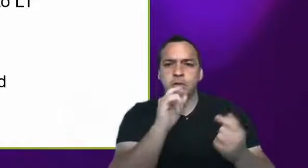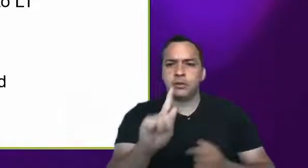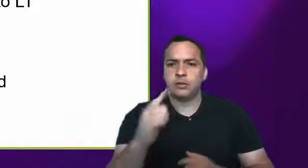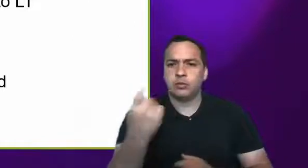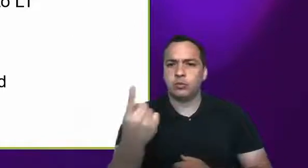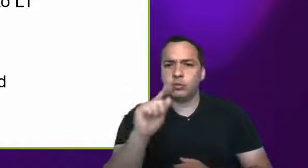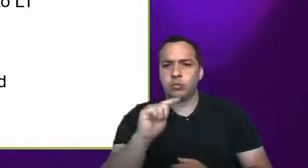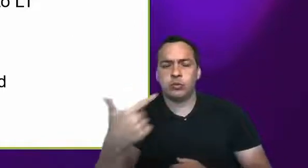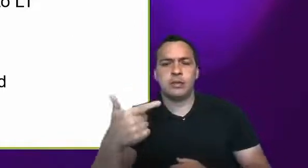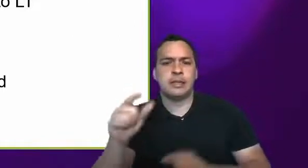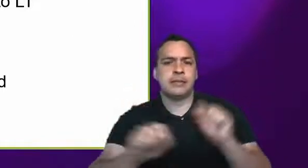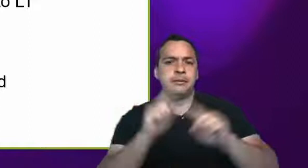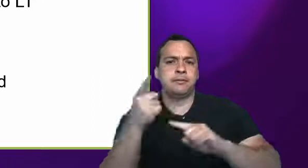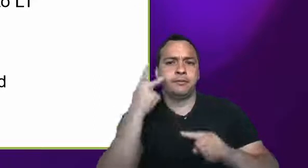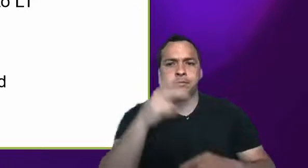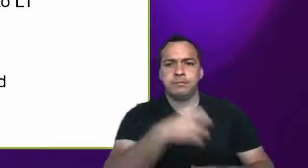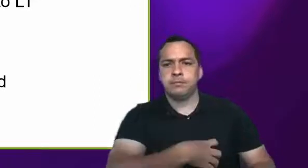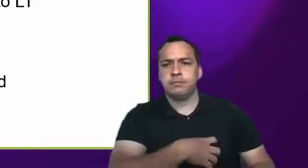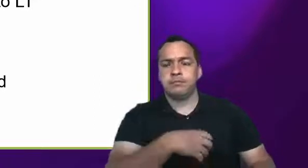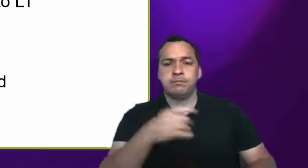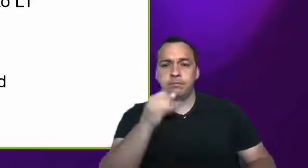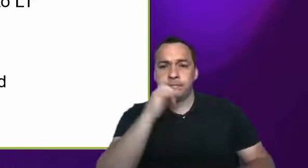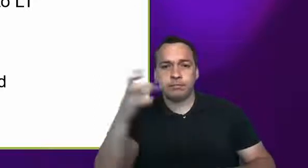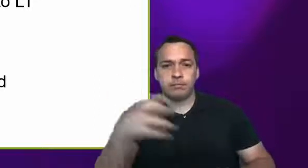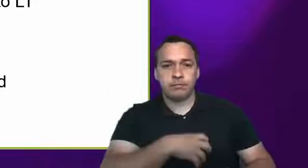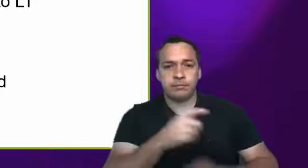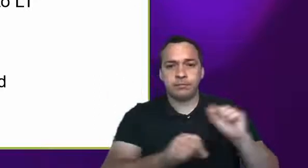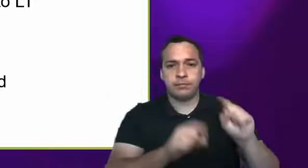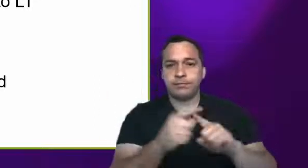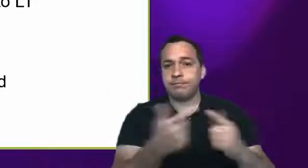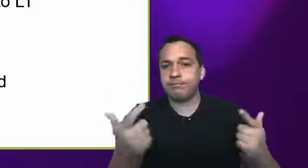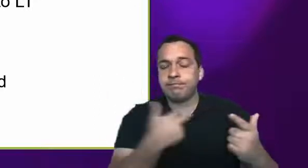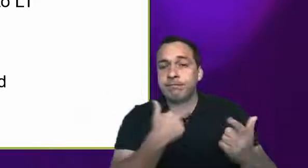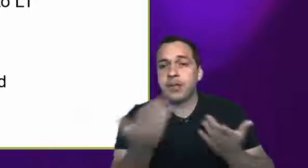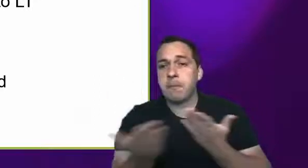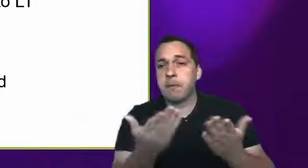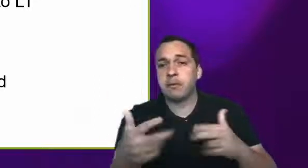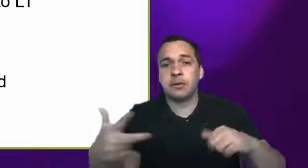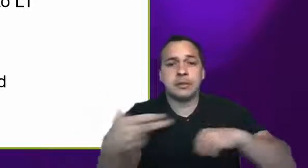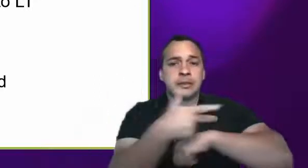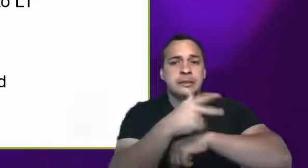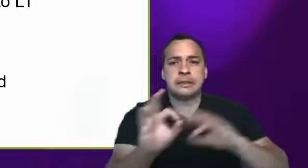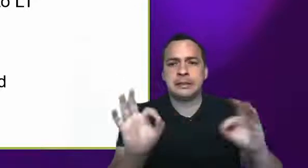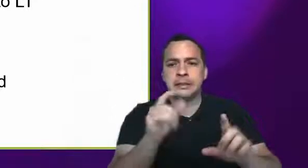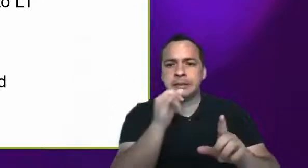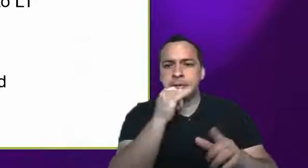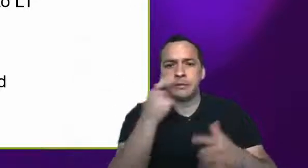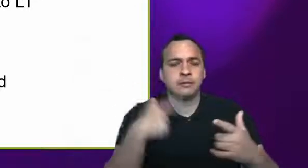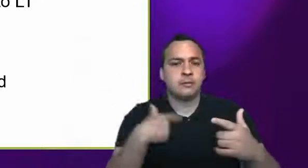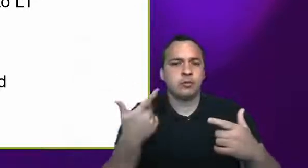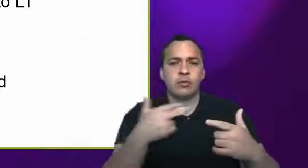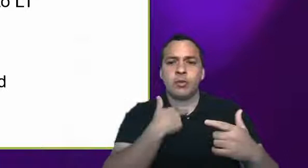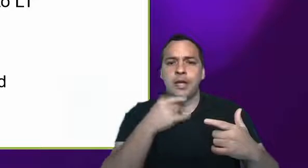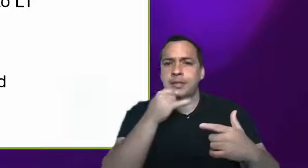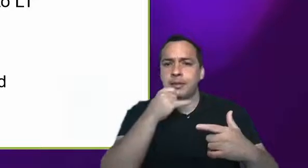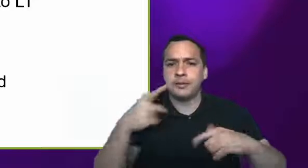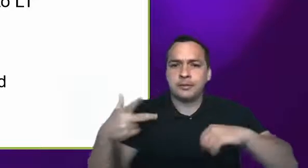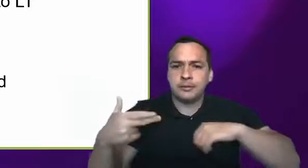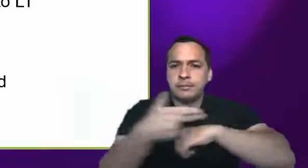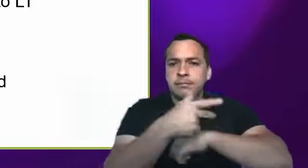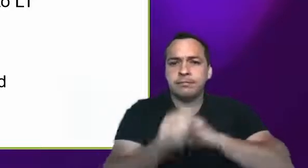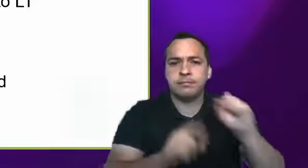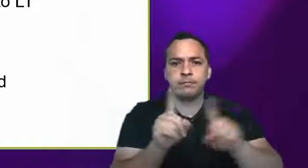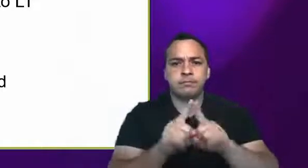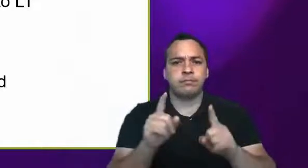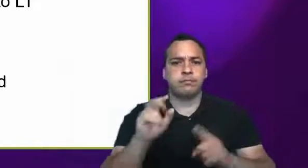el trasplante hablamos de pacientes a los que no se pueden operar, no se pueden hacer cirugías de resección, la mortalidad tiene que